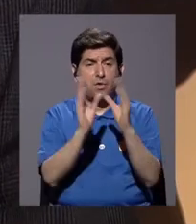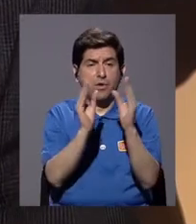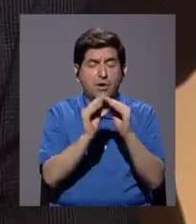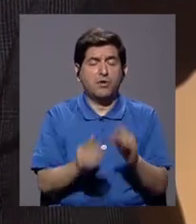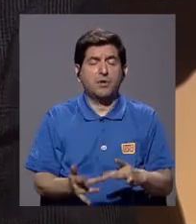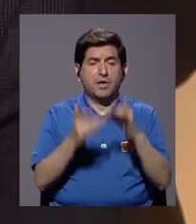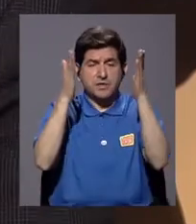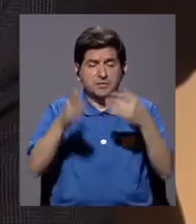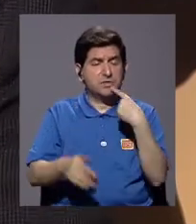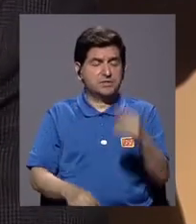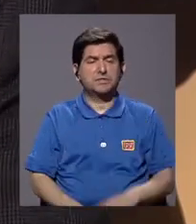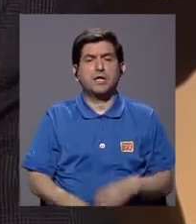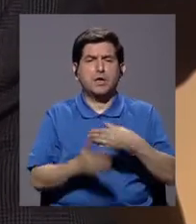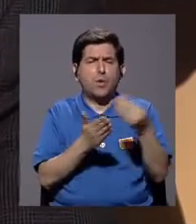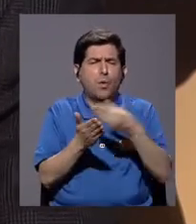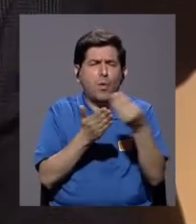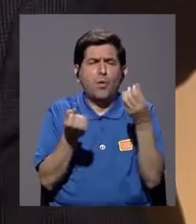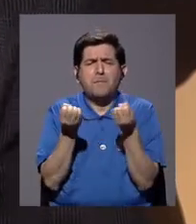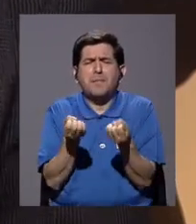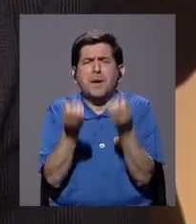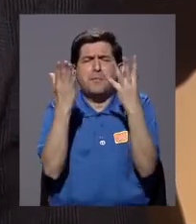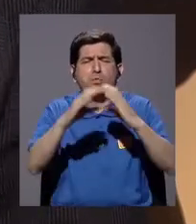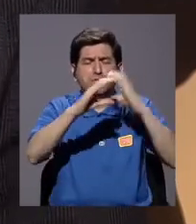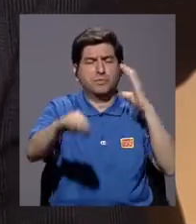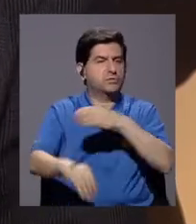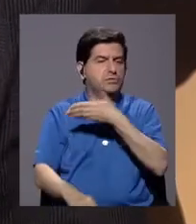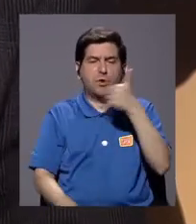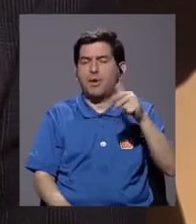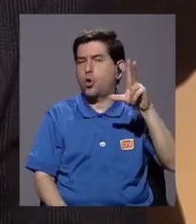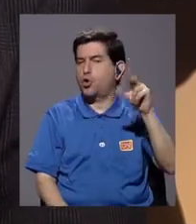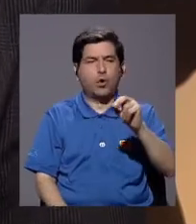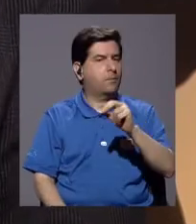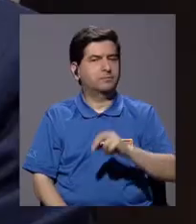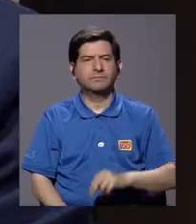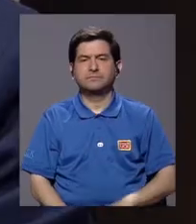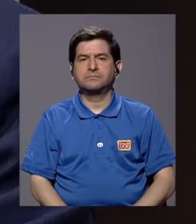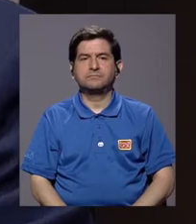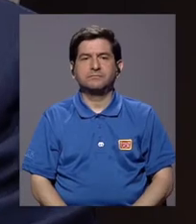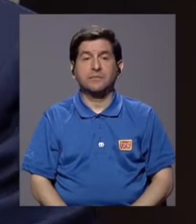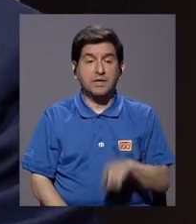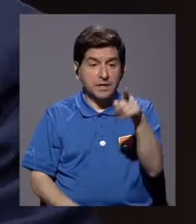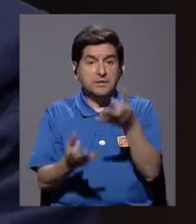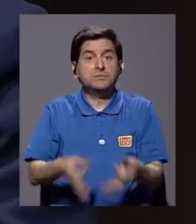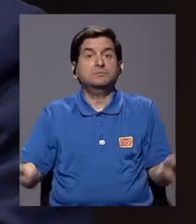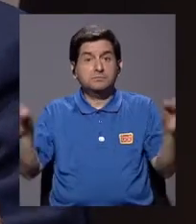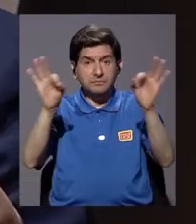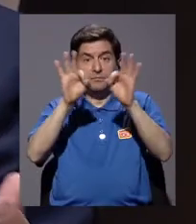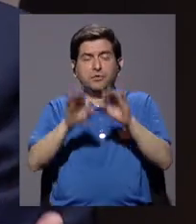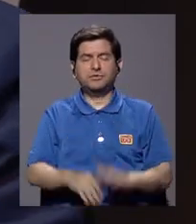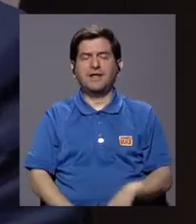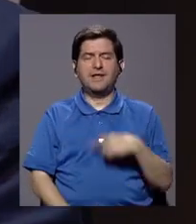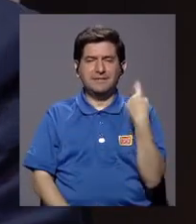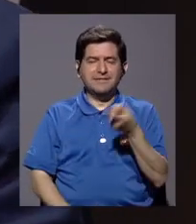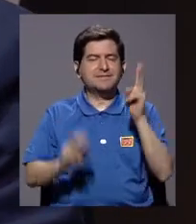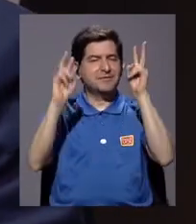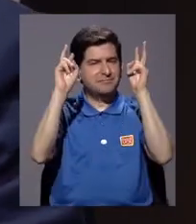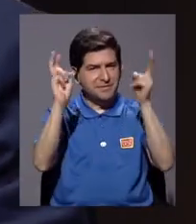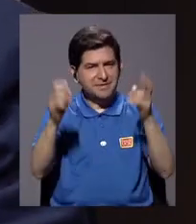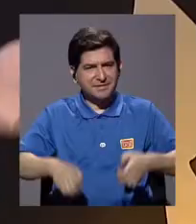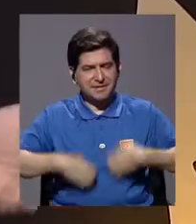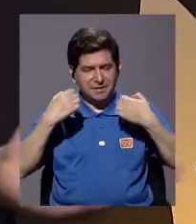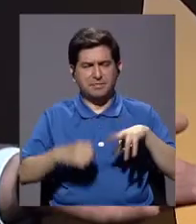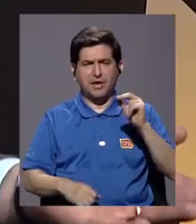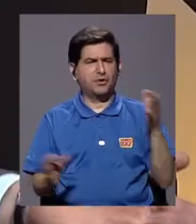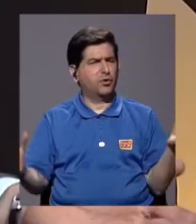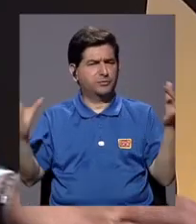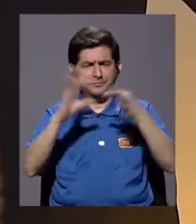El experto decía, o compran masivamente autobuses o mejor no compran eléctricos. Sí. Eso es muy importante. Al fin y al cabo siempre hay un tema, ¿verdad? Obviamente